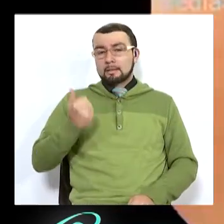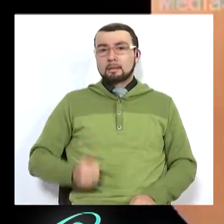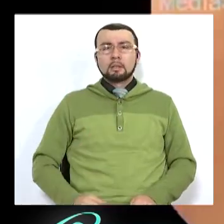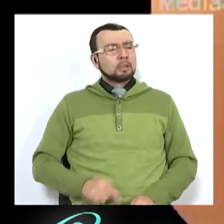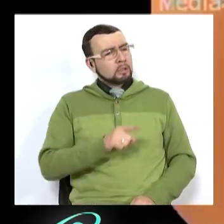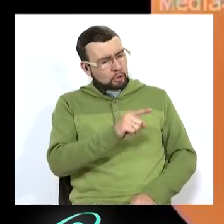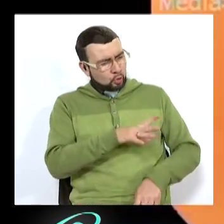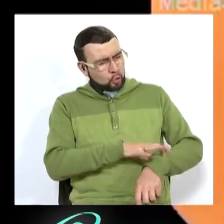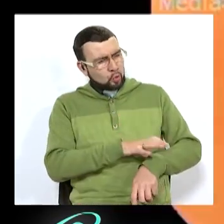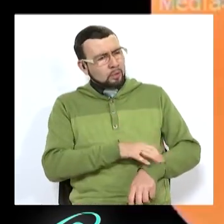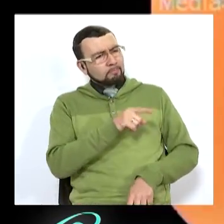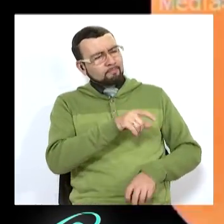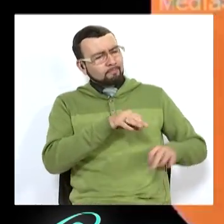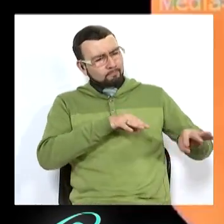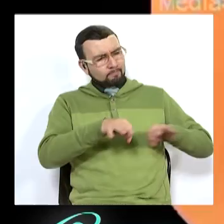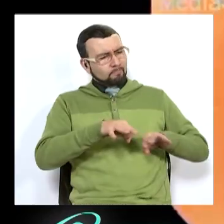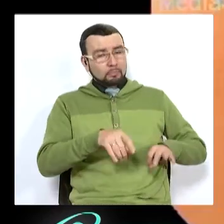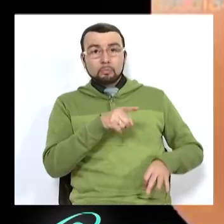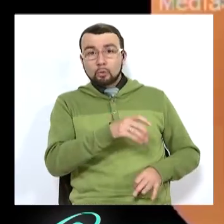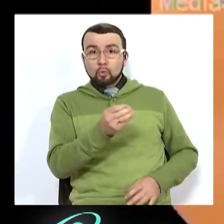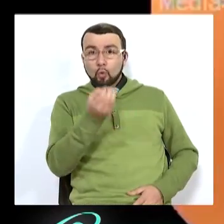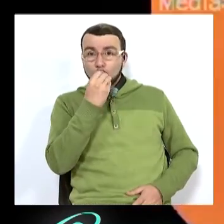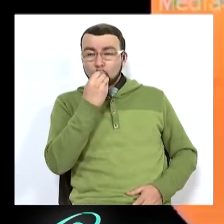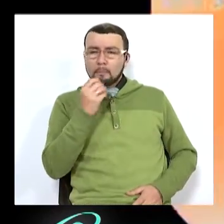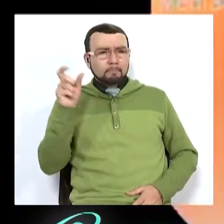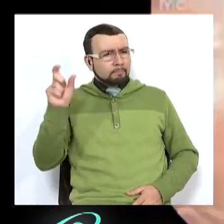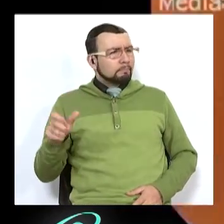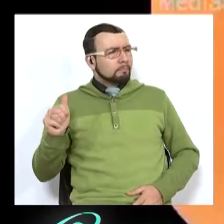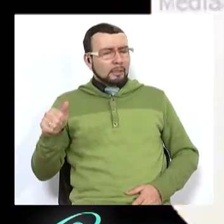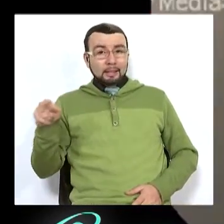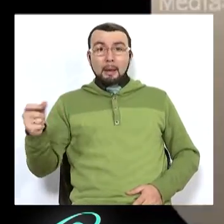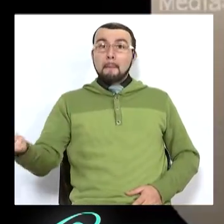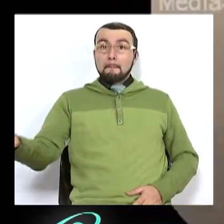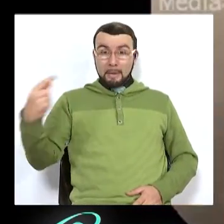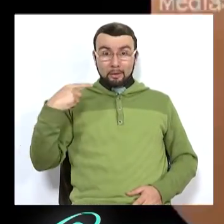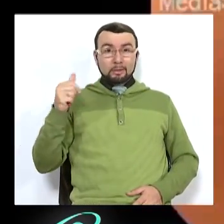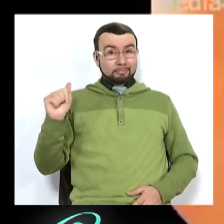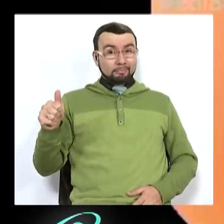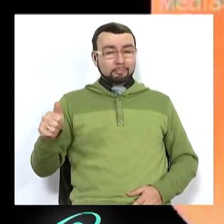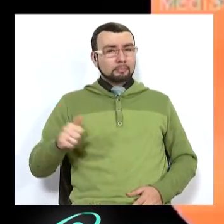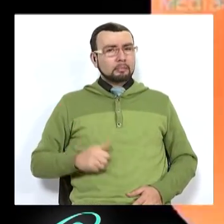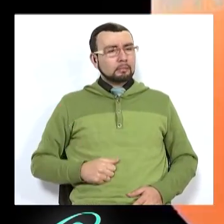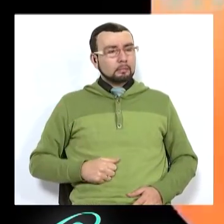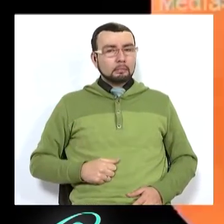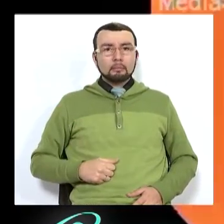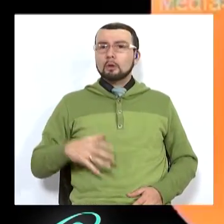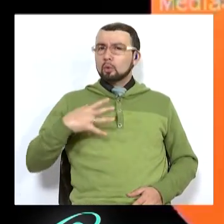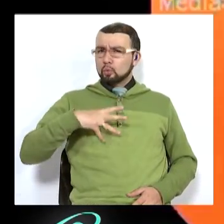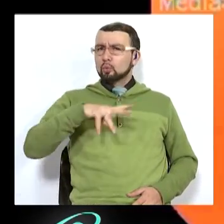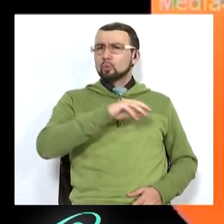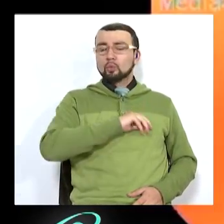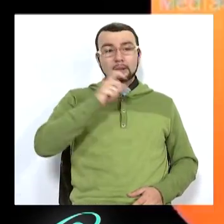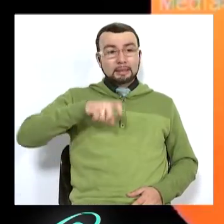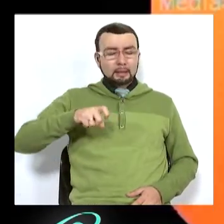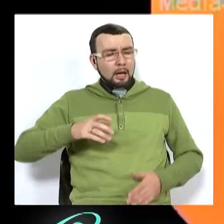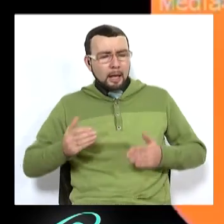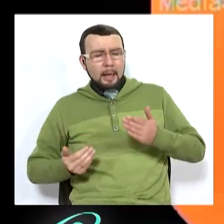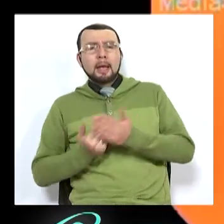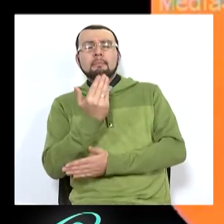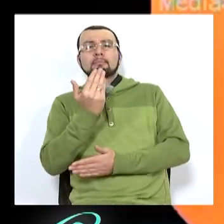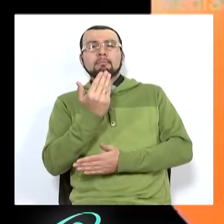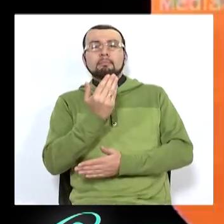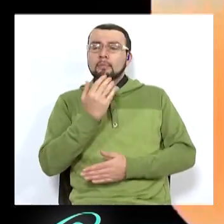doctor Otoniel referente a la alimentación cuando la señora nos hacía su pregunta, definitivamente tenemos que empezar es por la parte